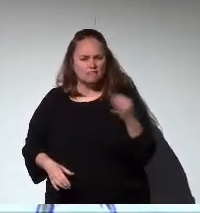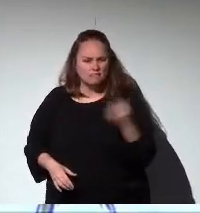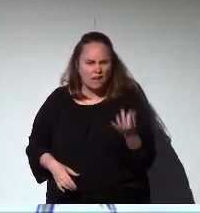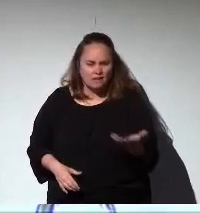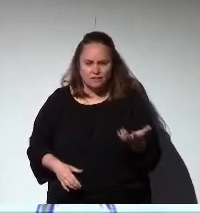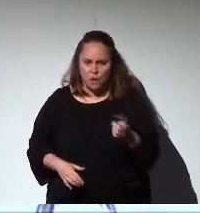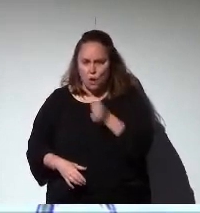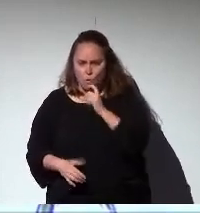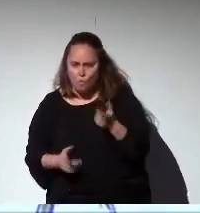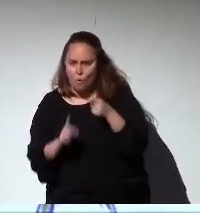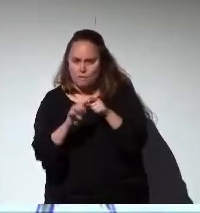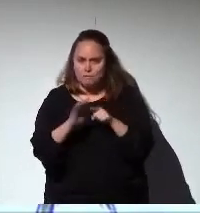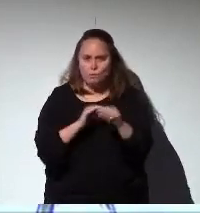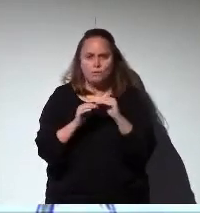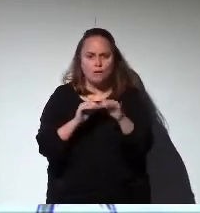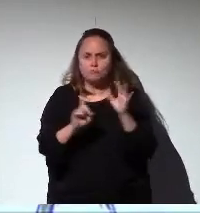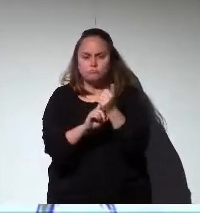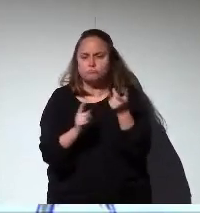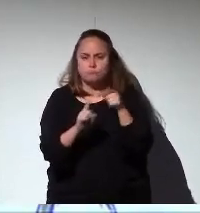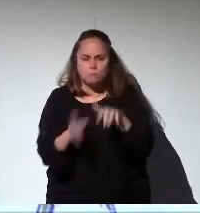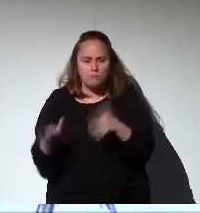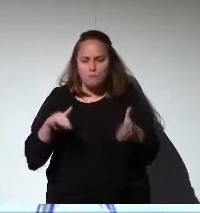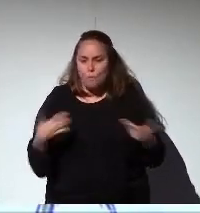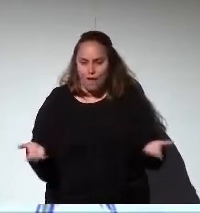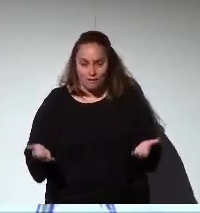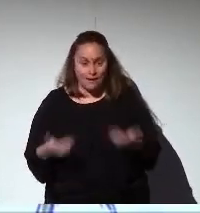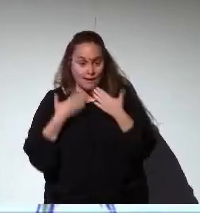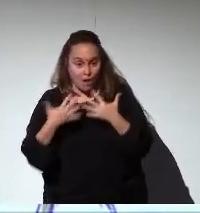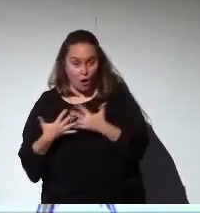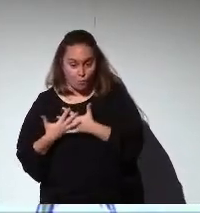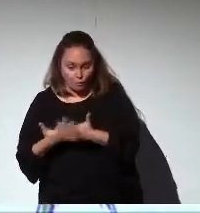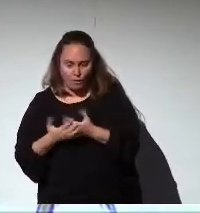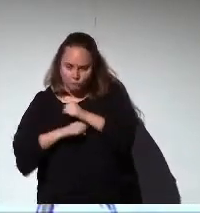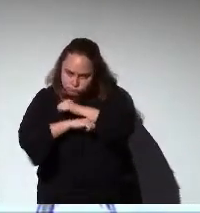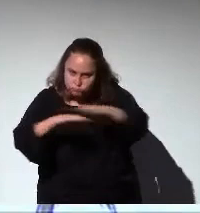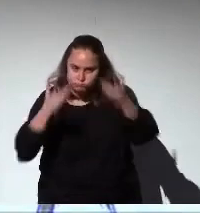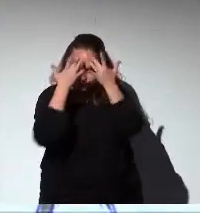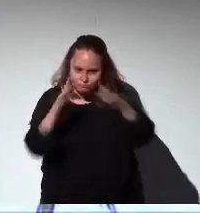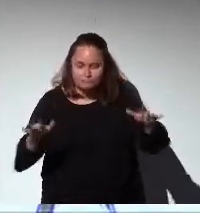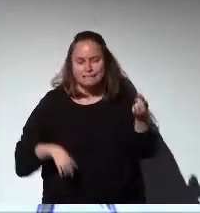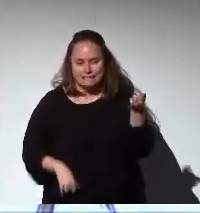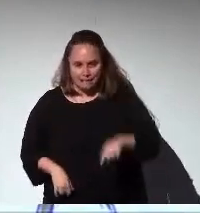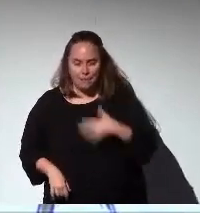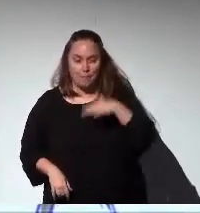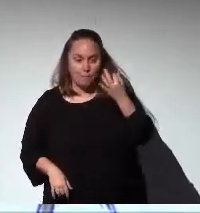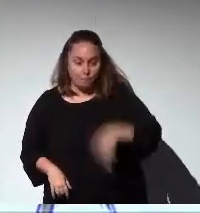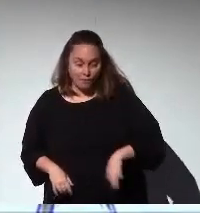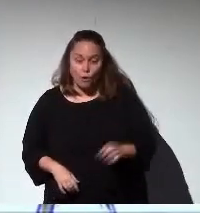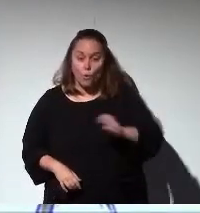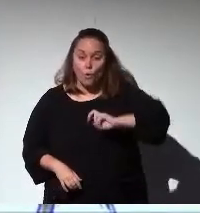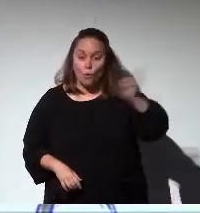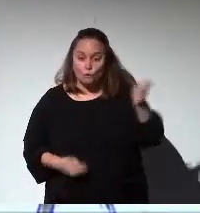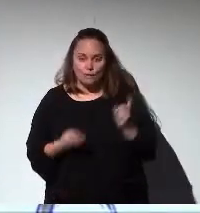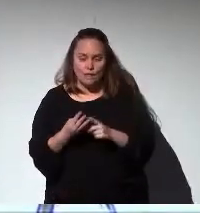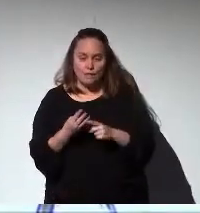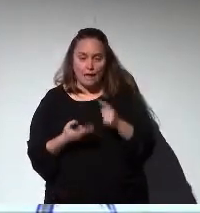es el alcance de los Objetivos de Desarrollo Sostenible. Pero después también, como tercer punto, canalizar las diversas